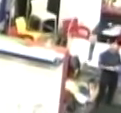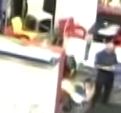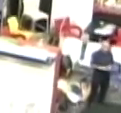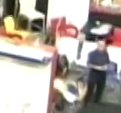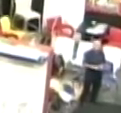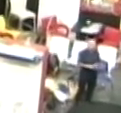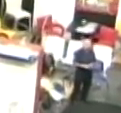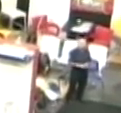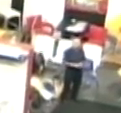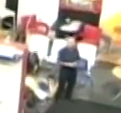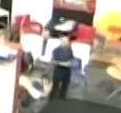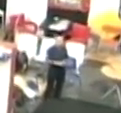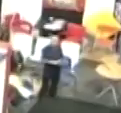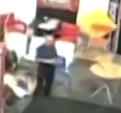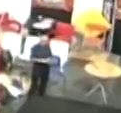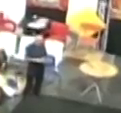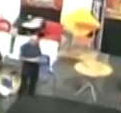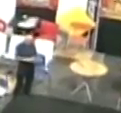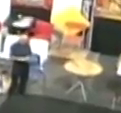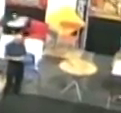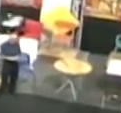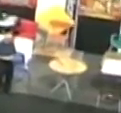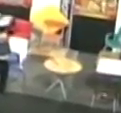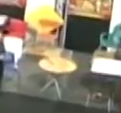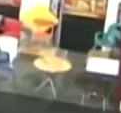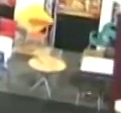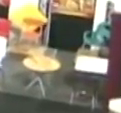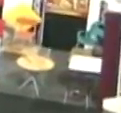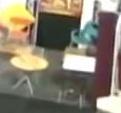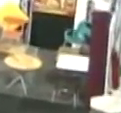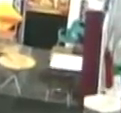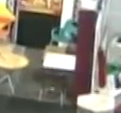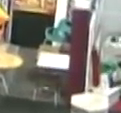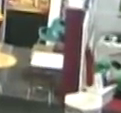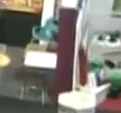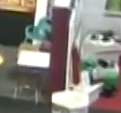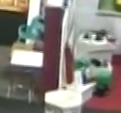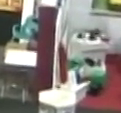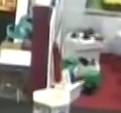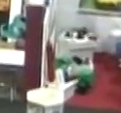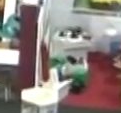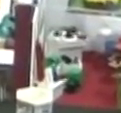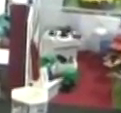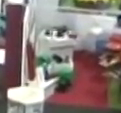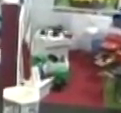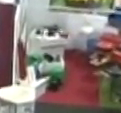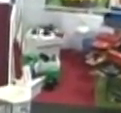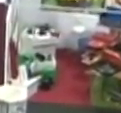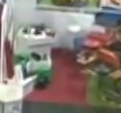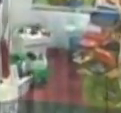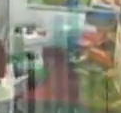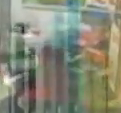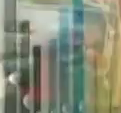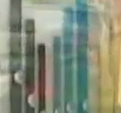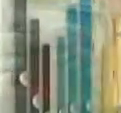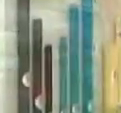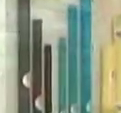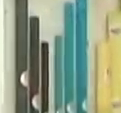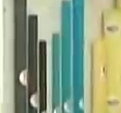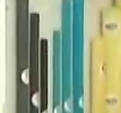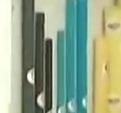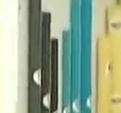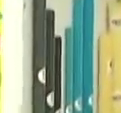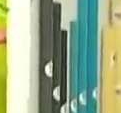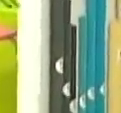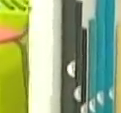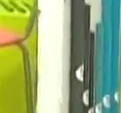Expo Venezuela Potencia, la Cámara Nacional Bolivariana de Industria y Comercio, CAMBIT, organizó este evento, si se puede decir,